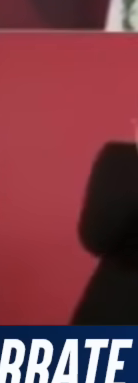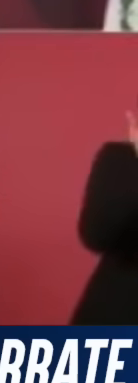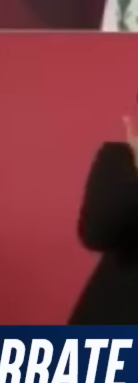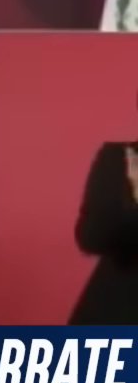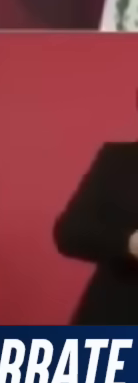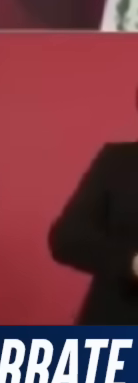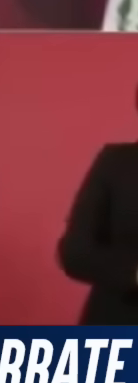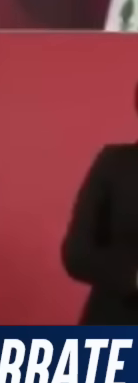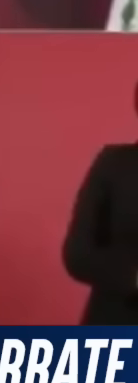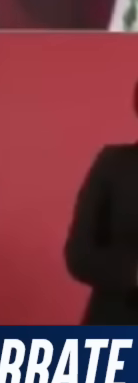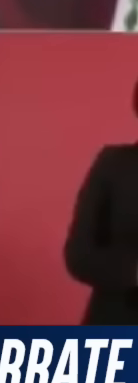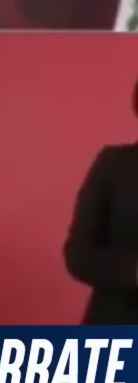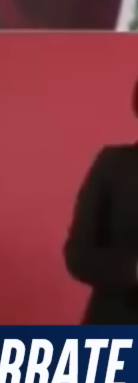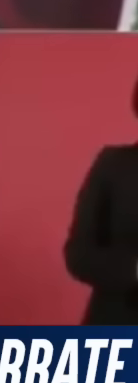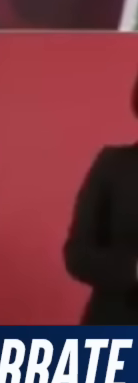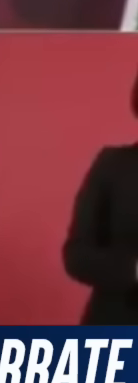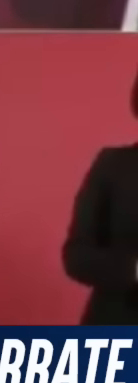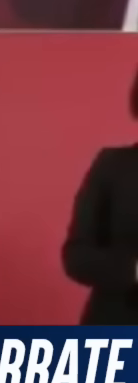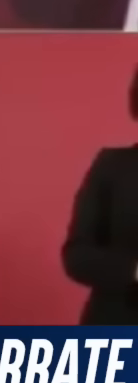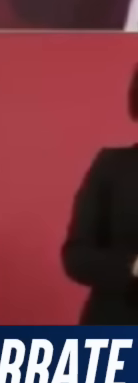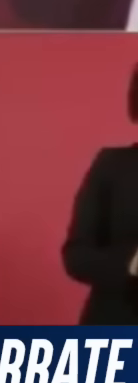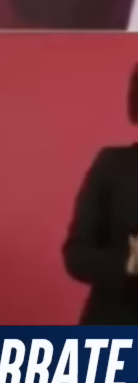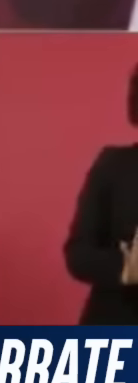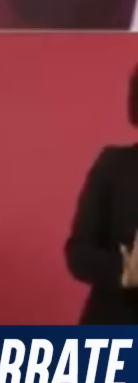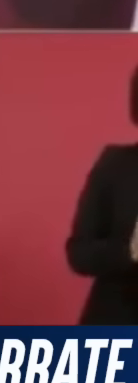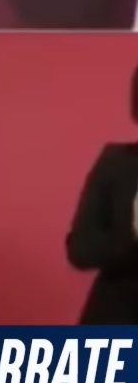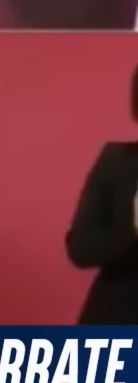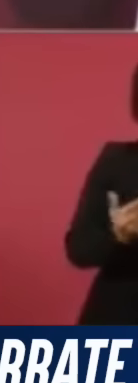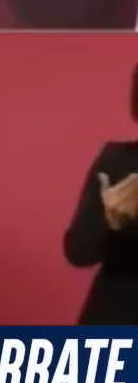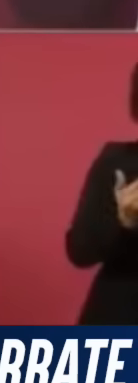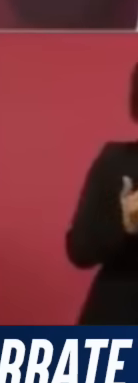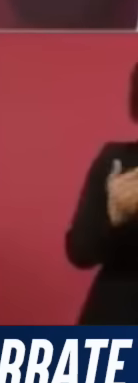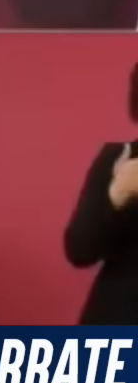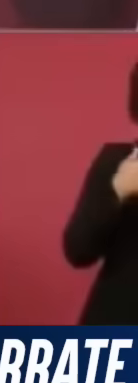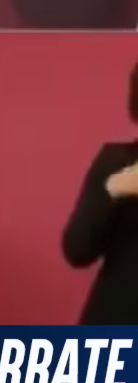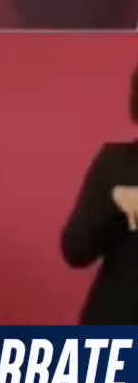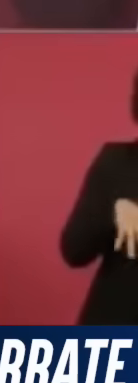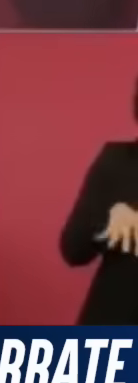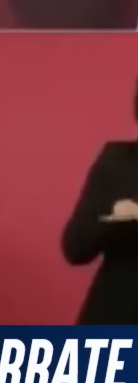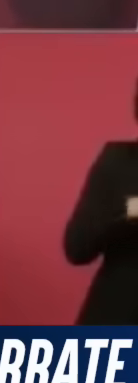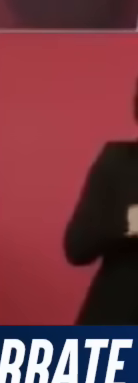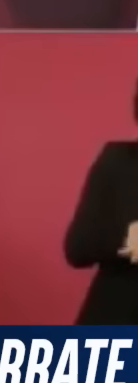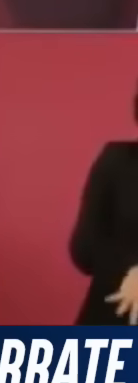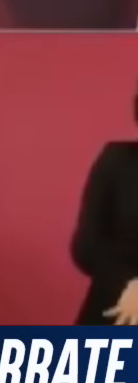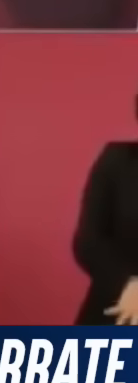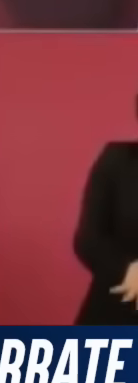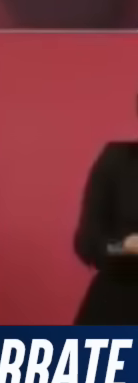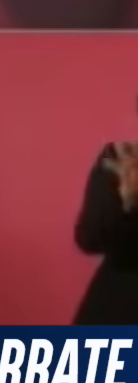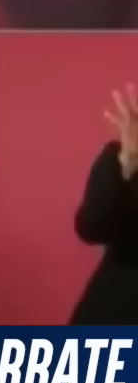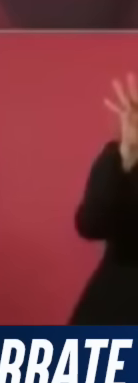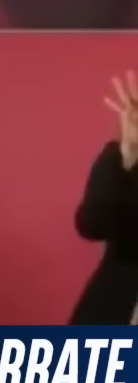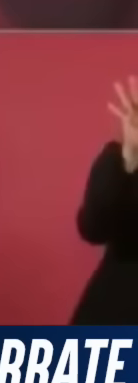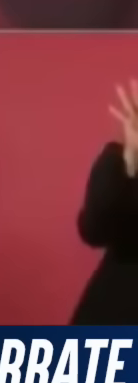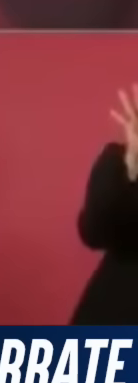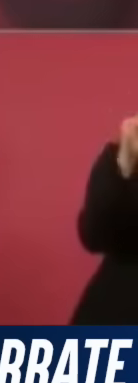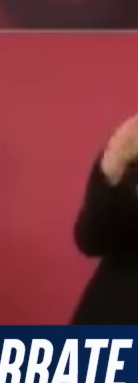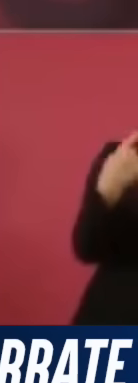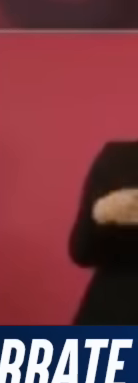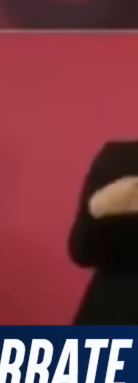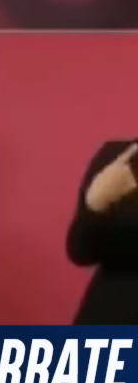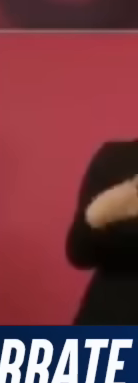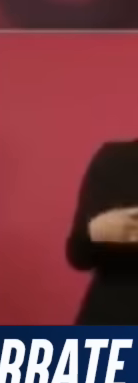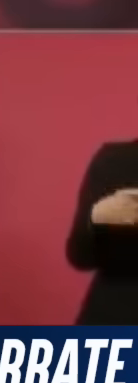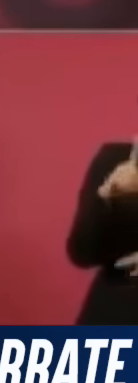invención ahora ya estoy descubriendo que esto fueron los maestros de loré de